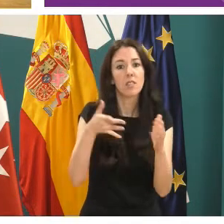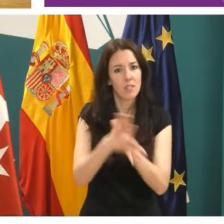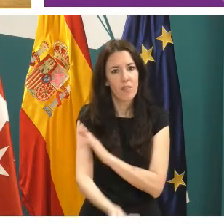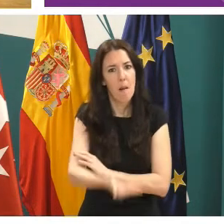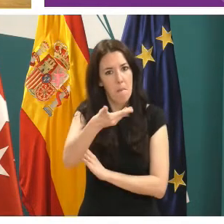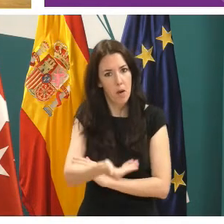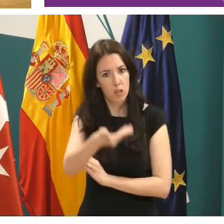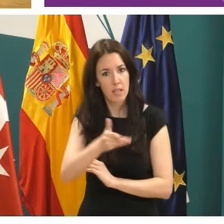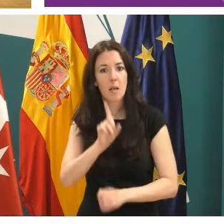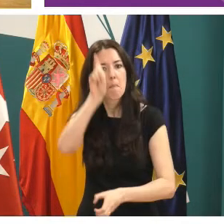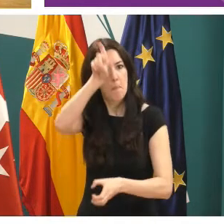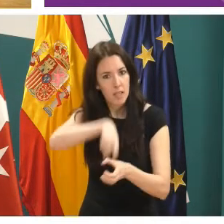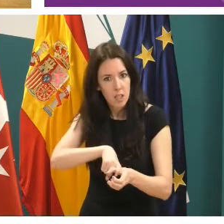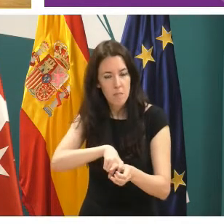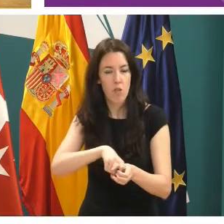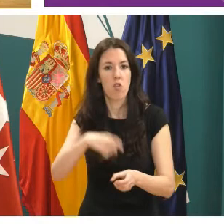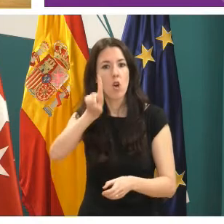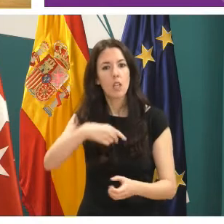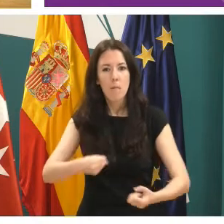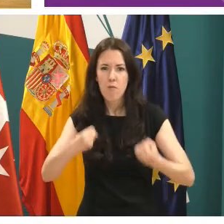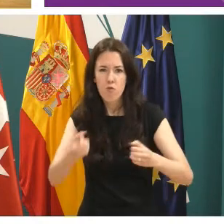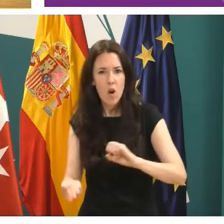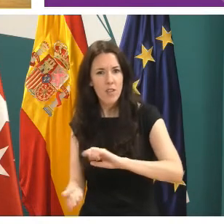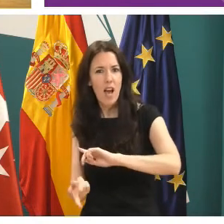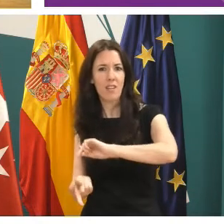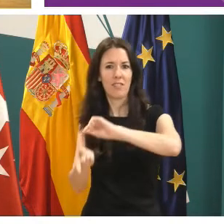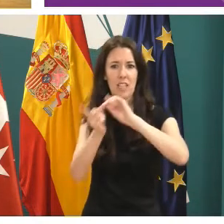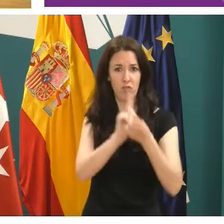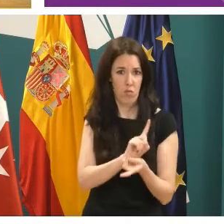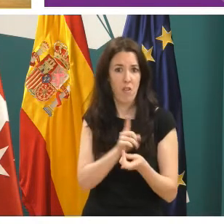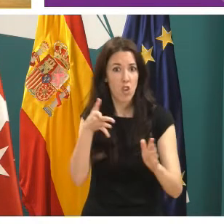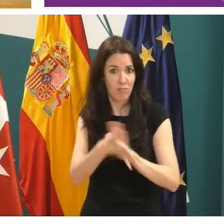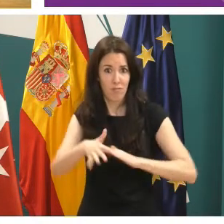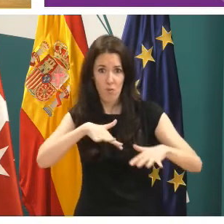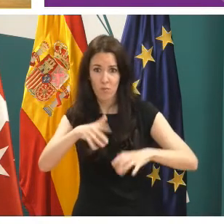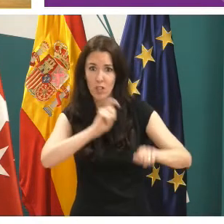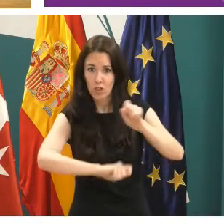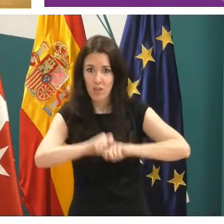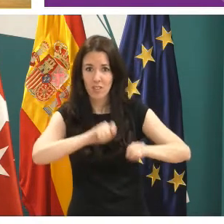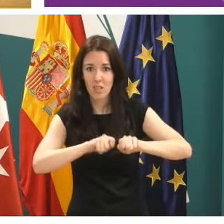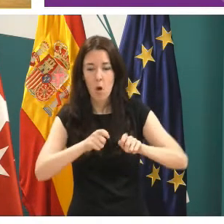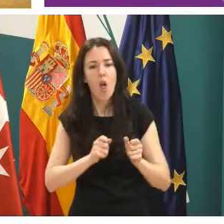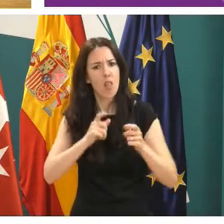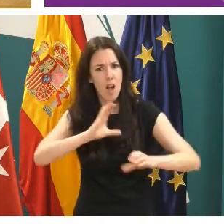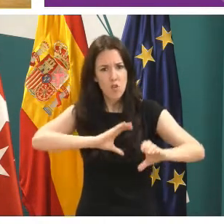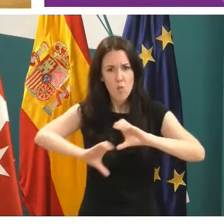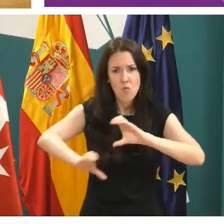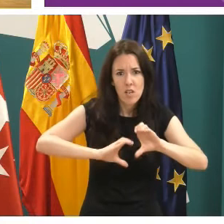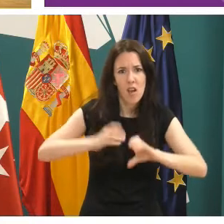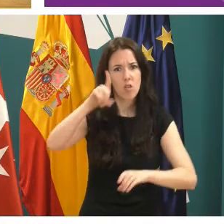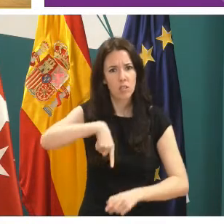la participación, la fuerza de la transformación que es el movimiento asociativo. Proporciona comunicación,